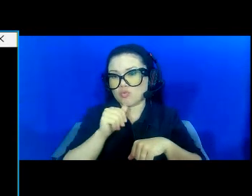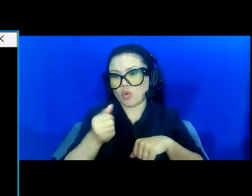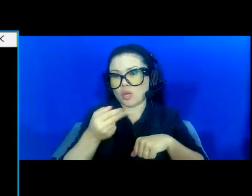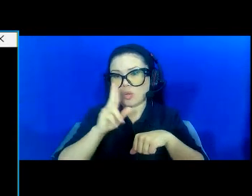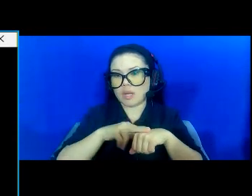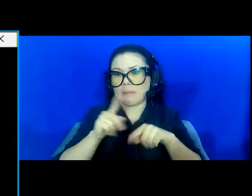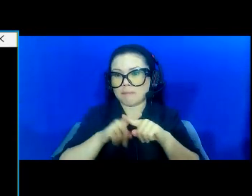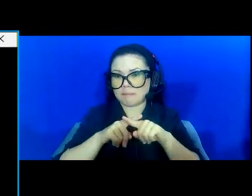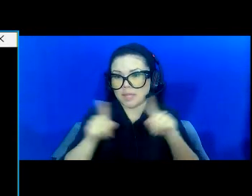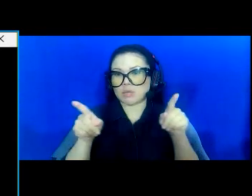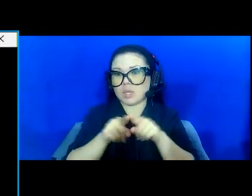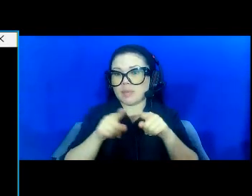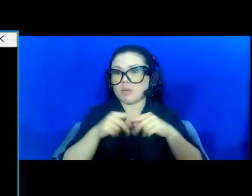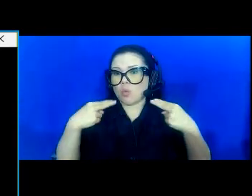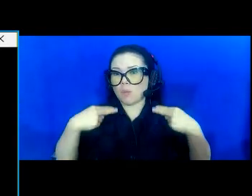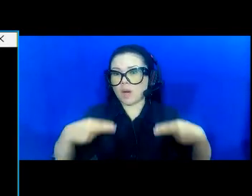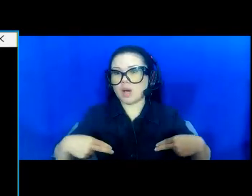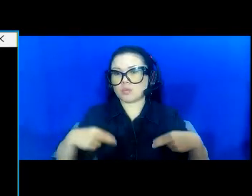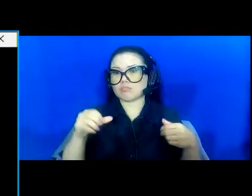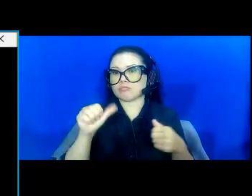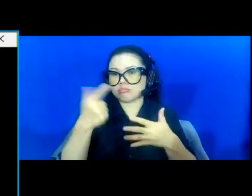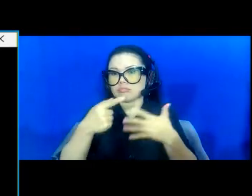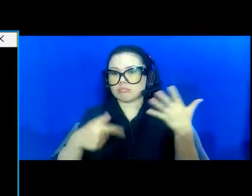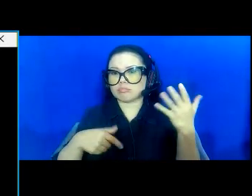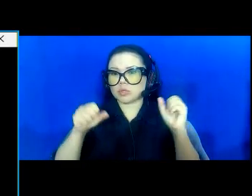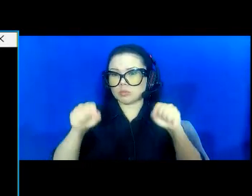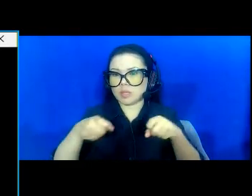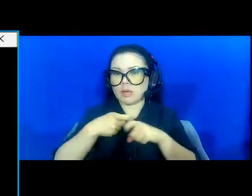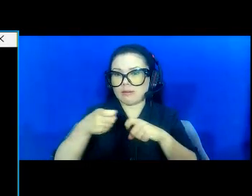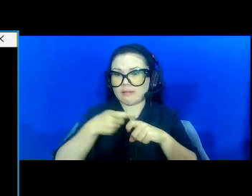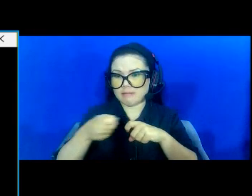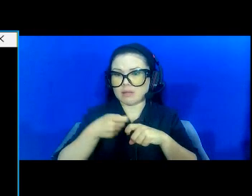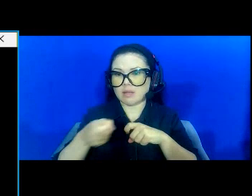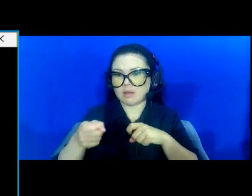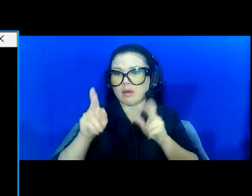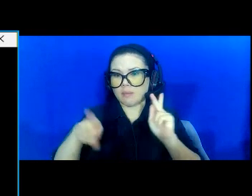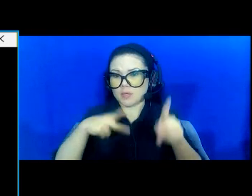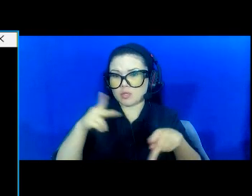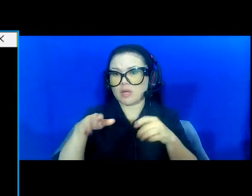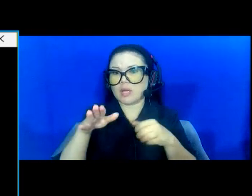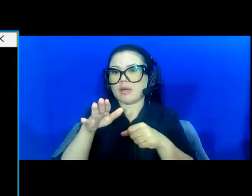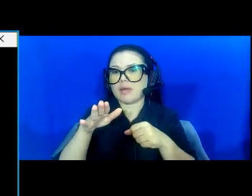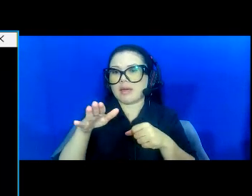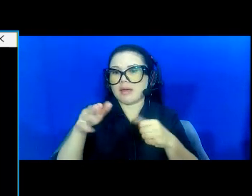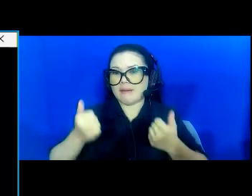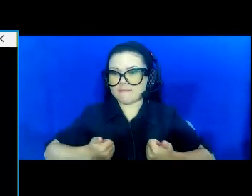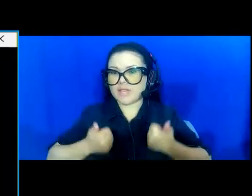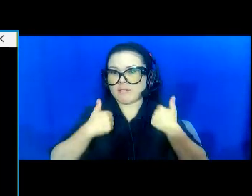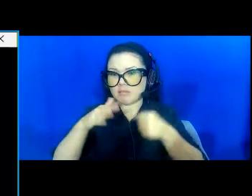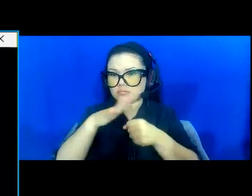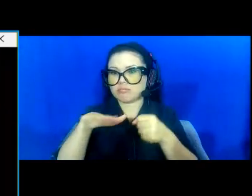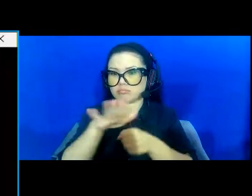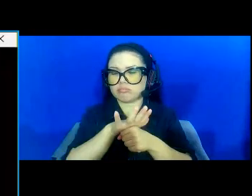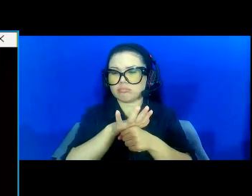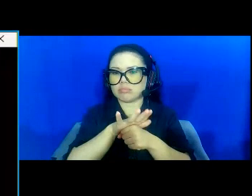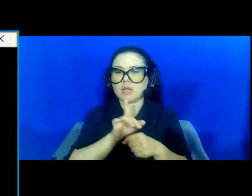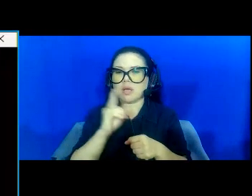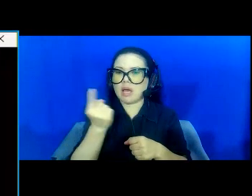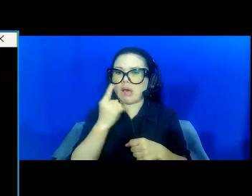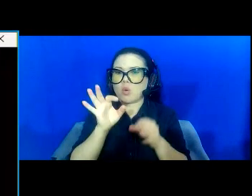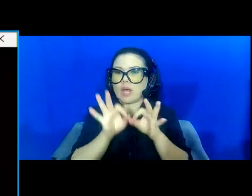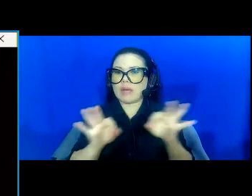otros factores que pueden incidir en la vulnerabilidad de las personas que viven en estos espacios. Hay un detalle bien importante con este índice, y